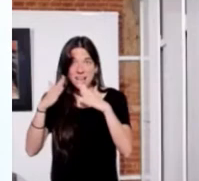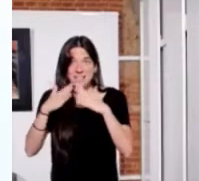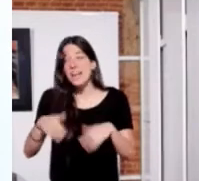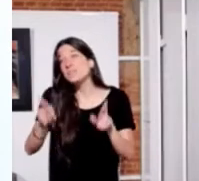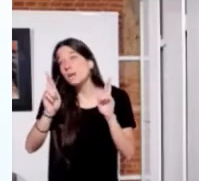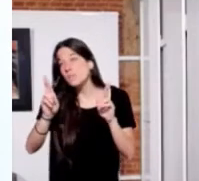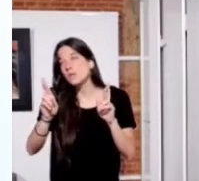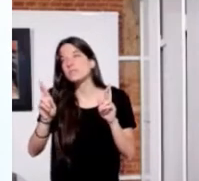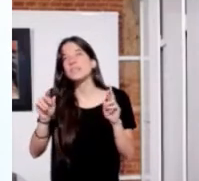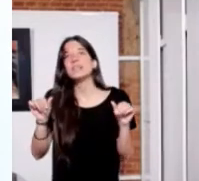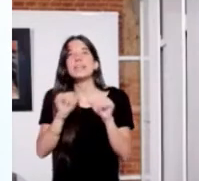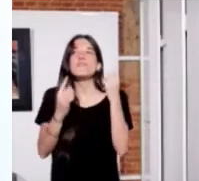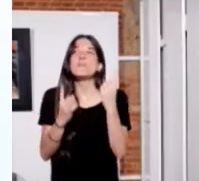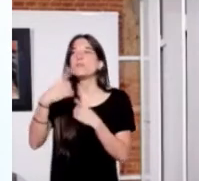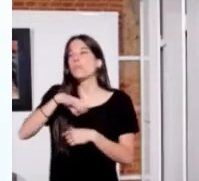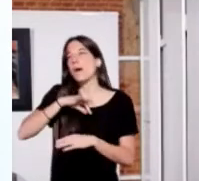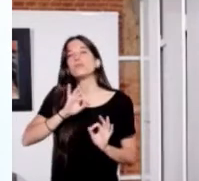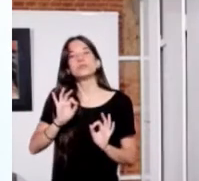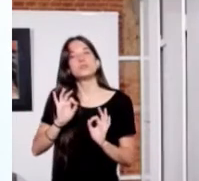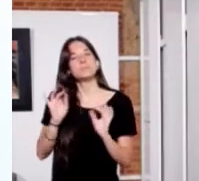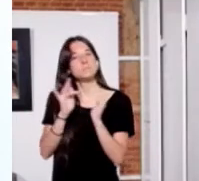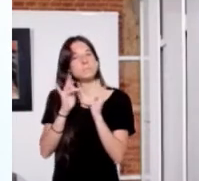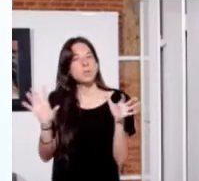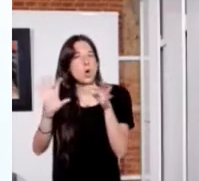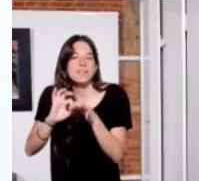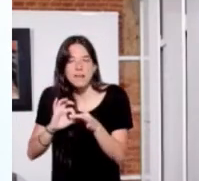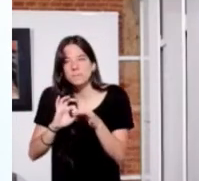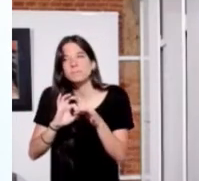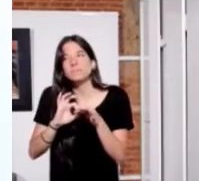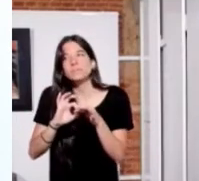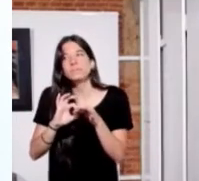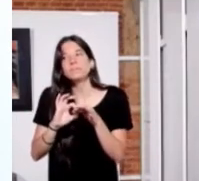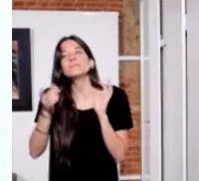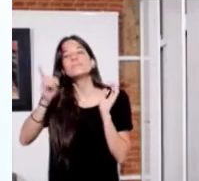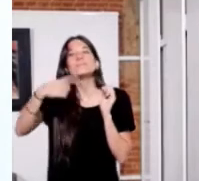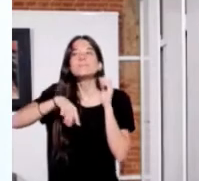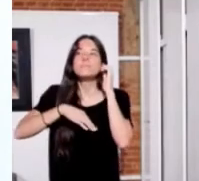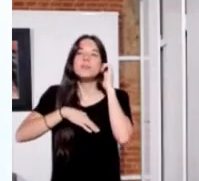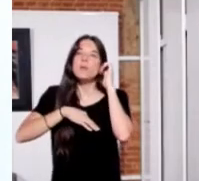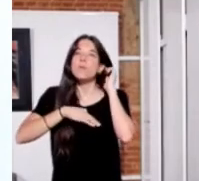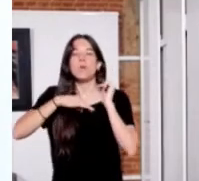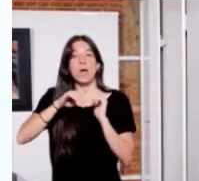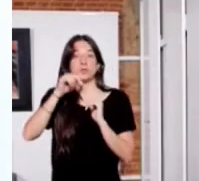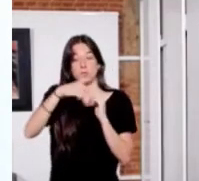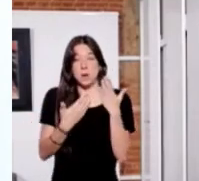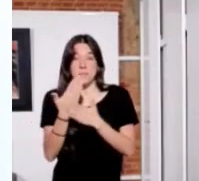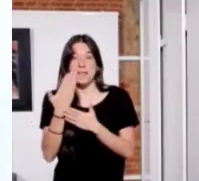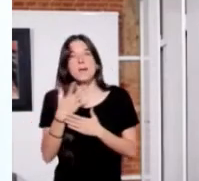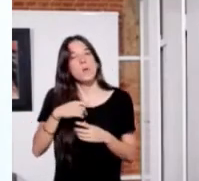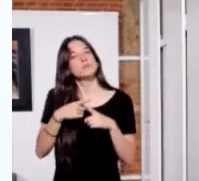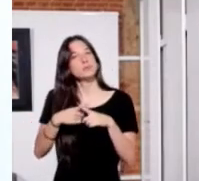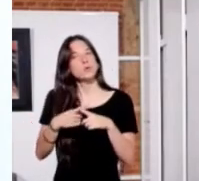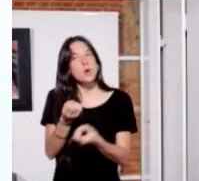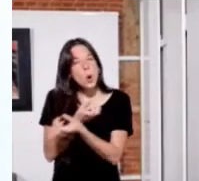forma podamos estar en conexión y que podamos en esta mañana pues bueno, compartir